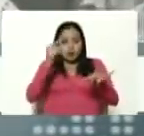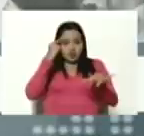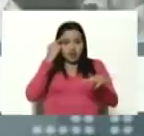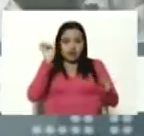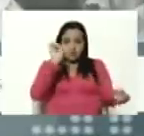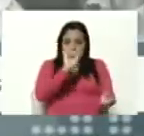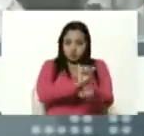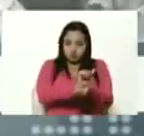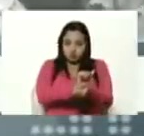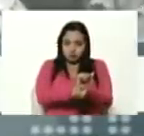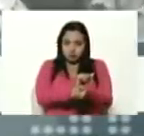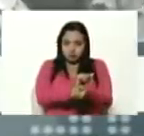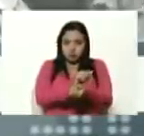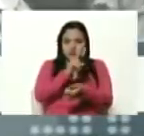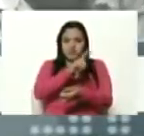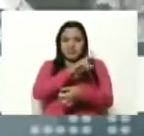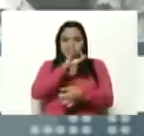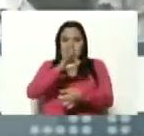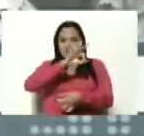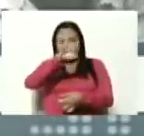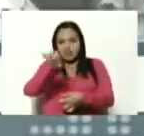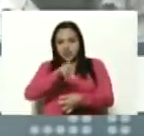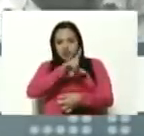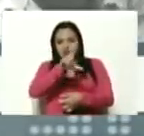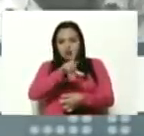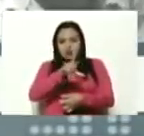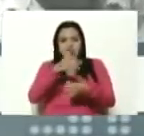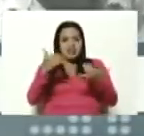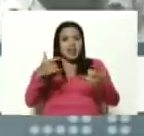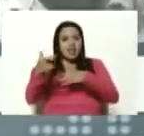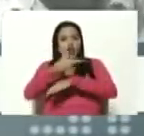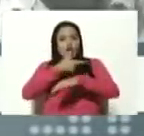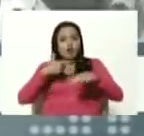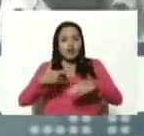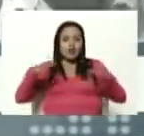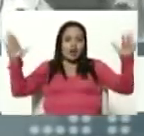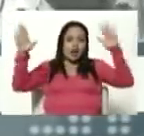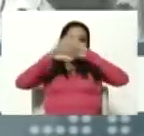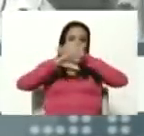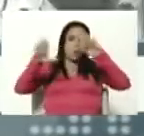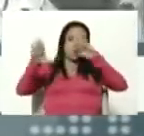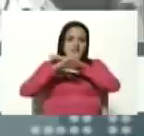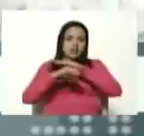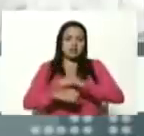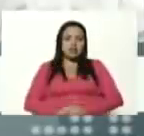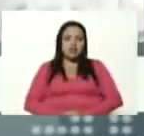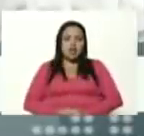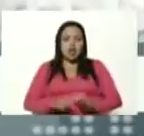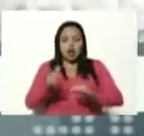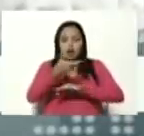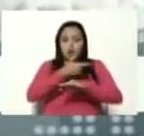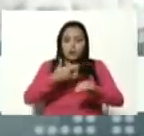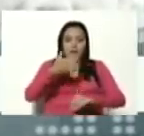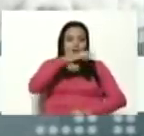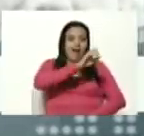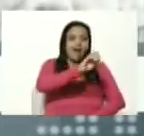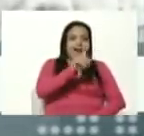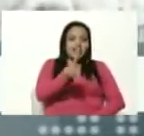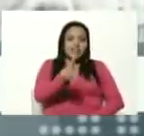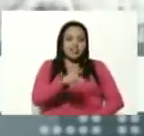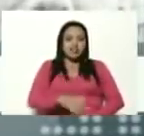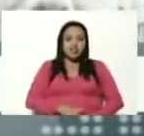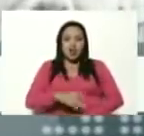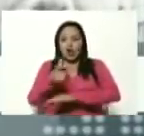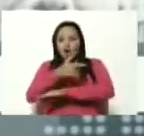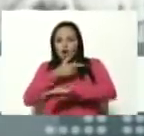capturaron, 23 de julio, y ya el gobierno de Carlos Andrés Pérez, el gobierno de Acción Democrática, el gobierno